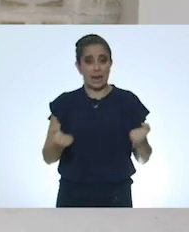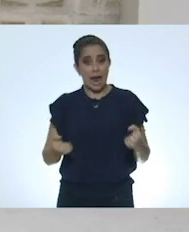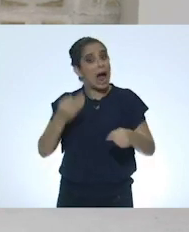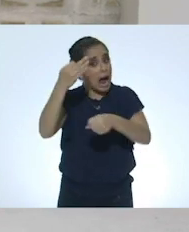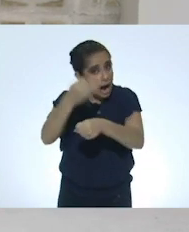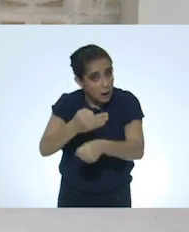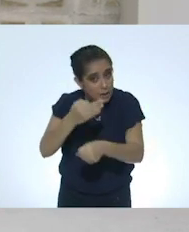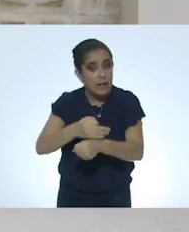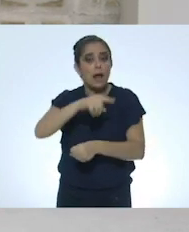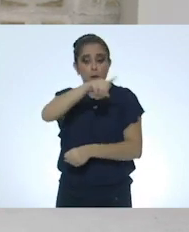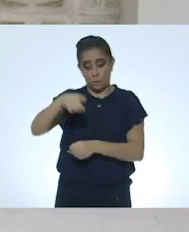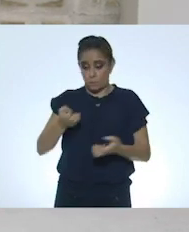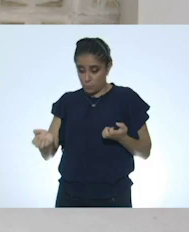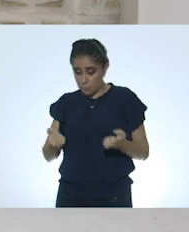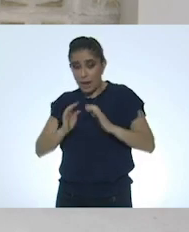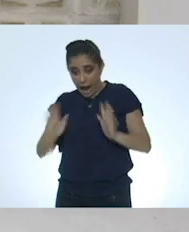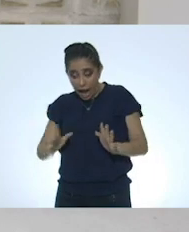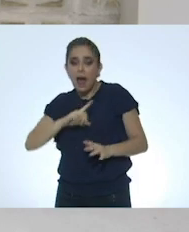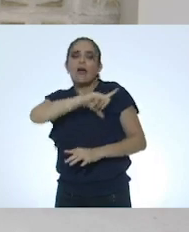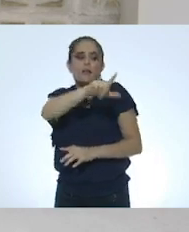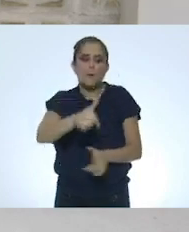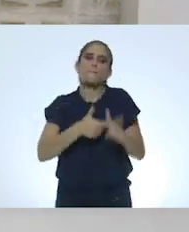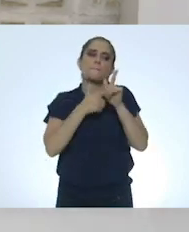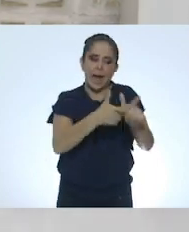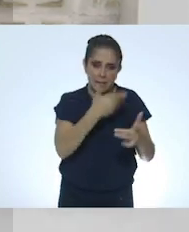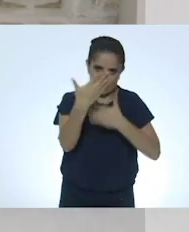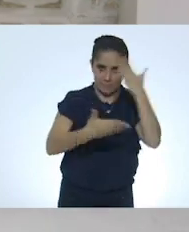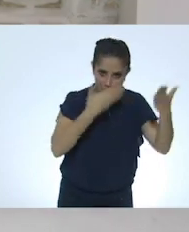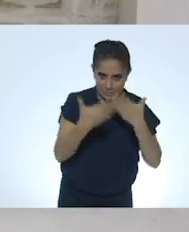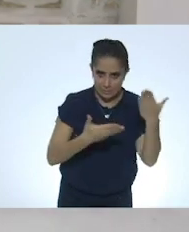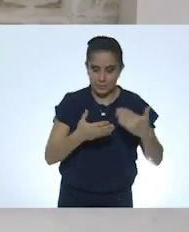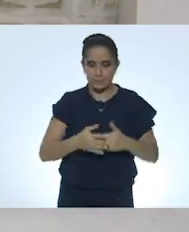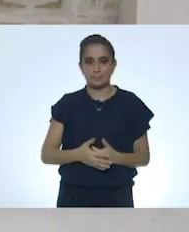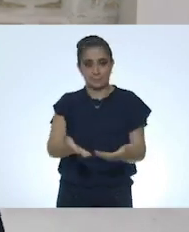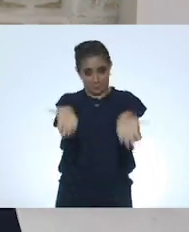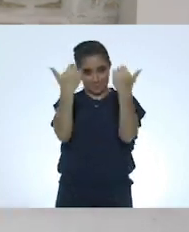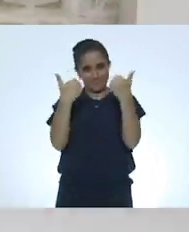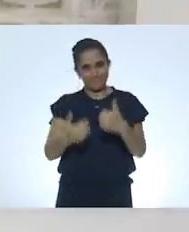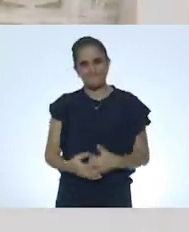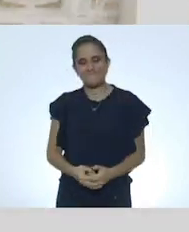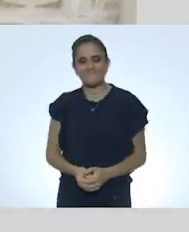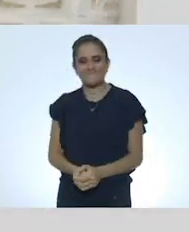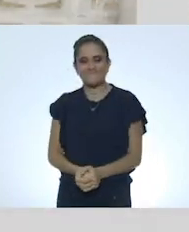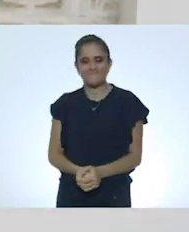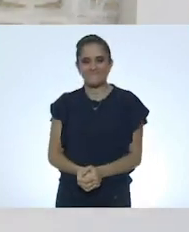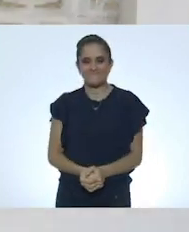ejercicio para continuar con nuestros estudios. ¡Acompáñenme!